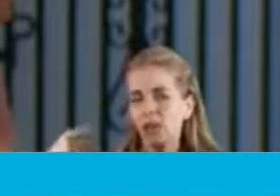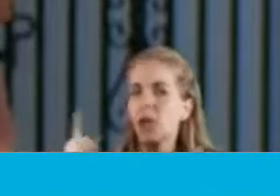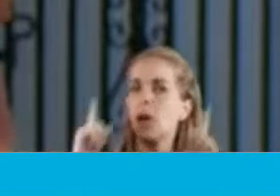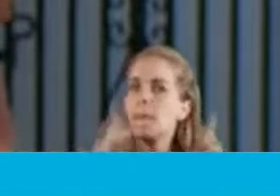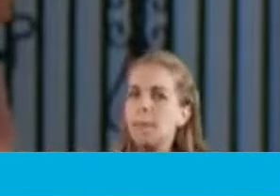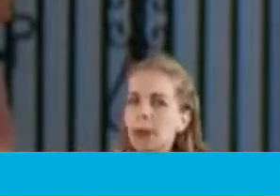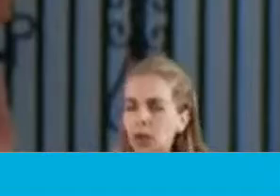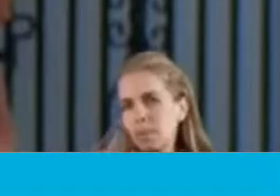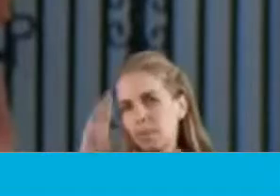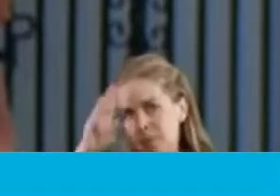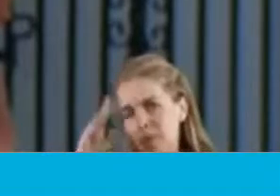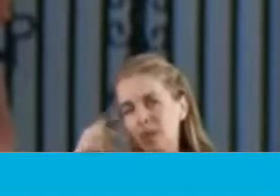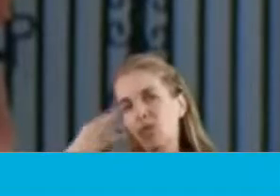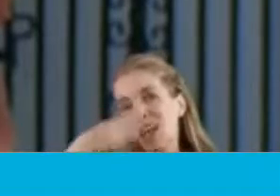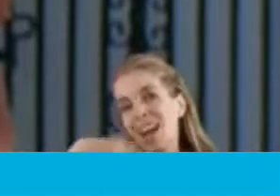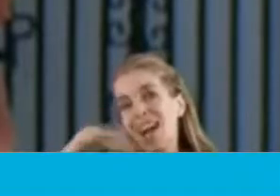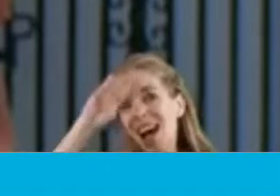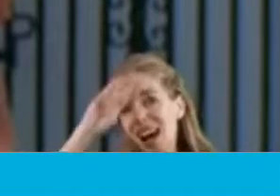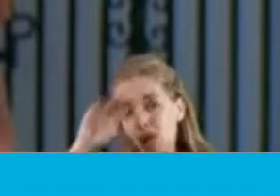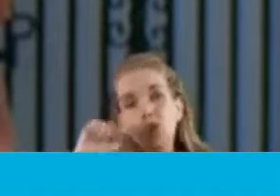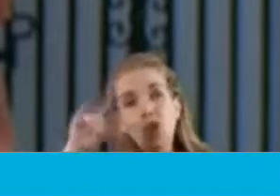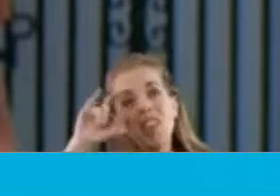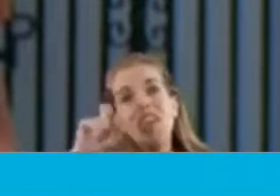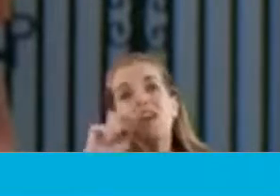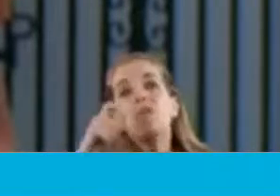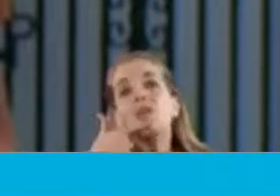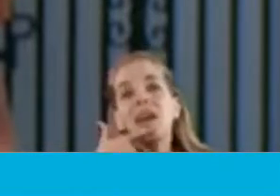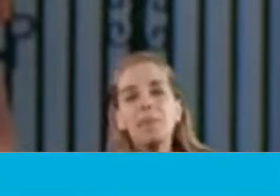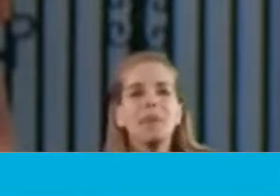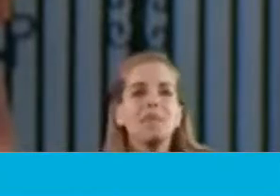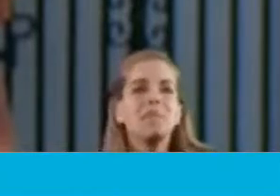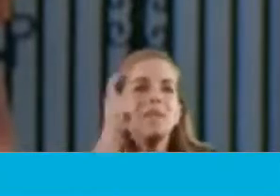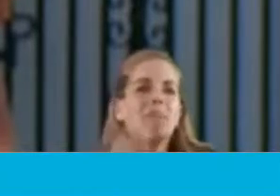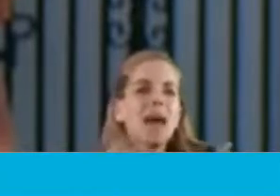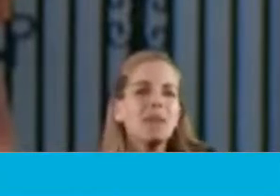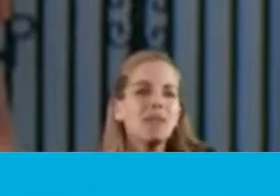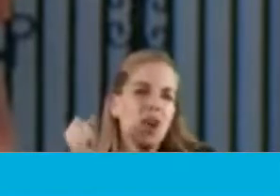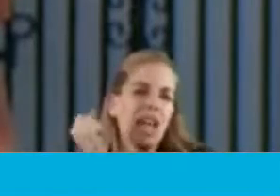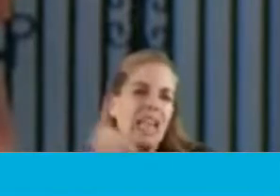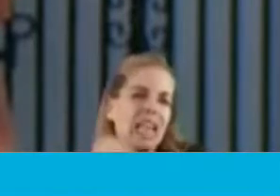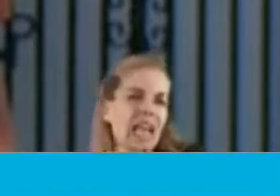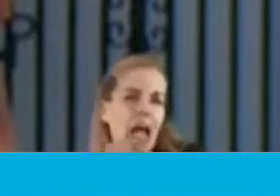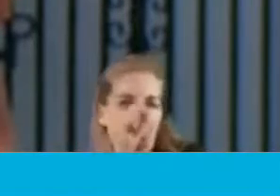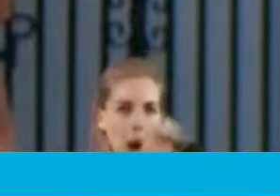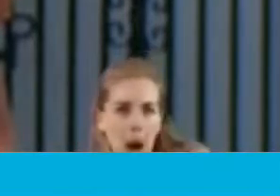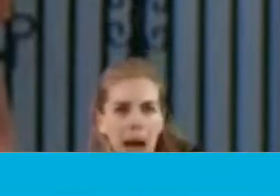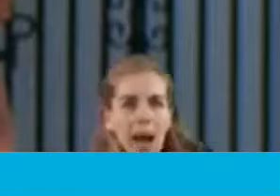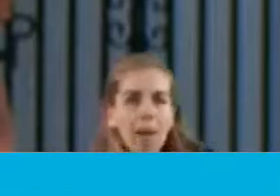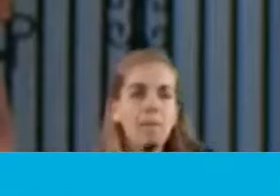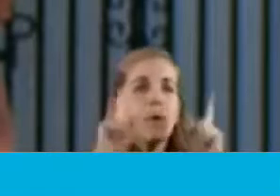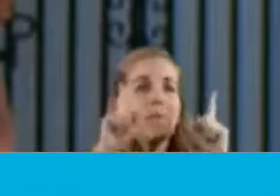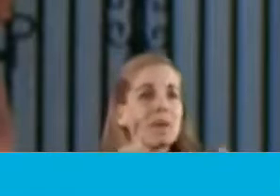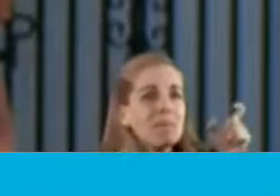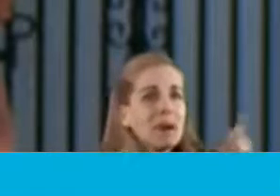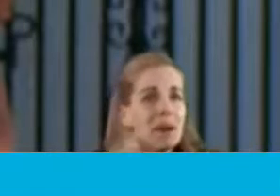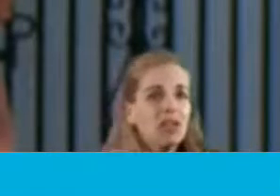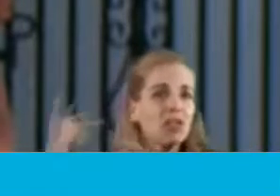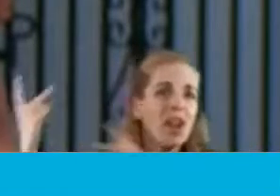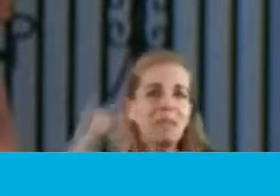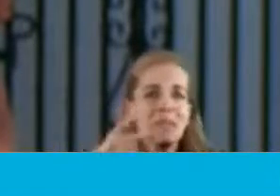de Güemes y los primeros chacareros y trabajadores de las orillas, de los inmigrantes